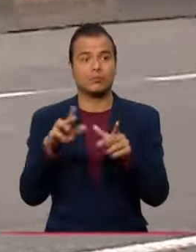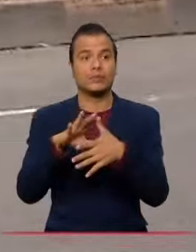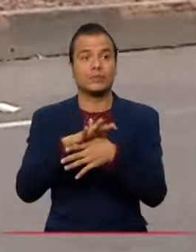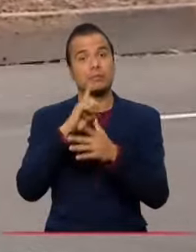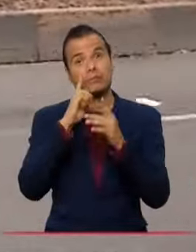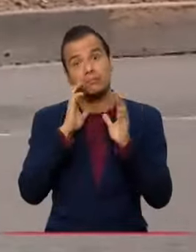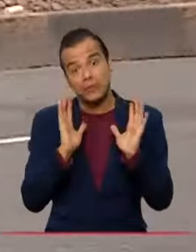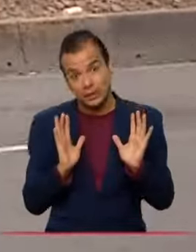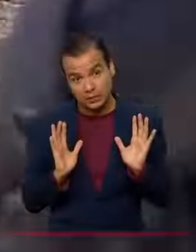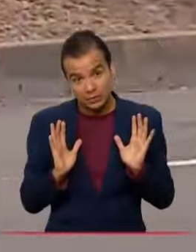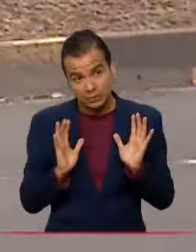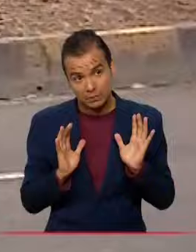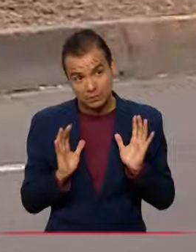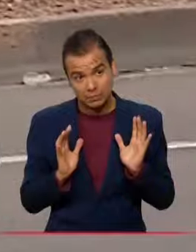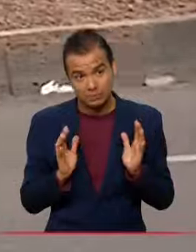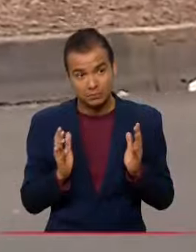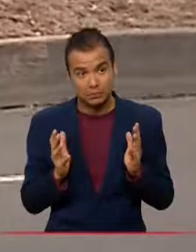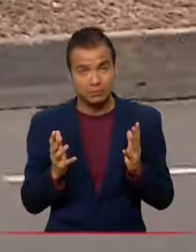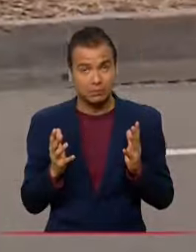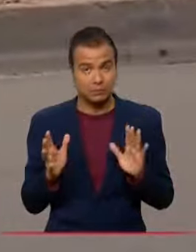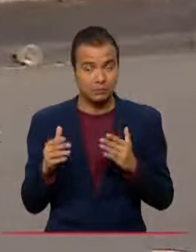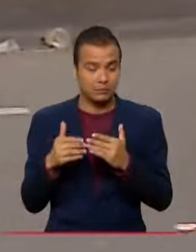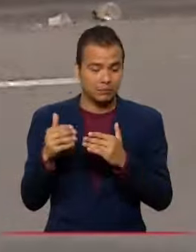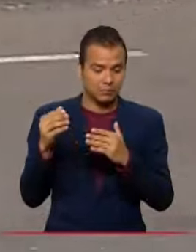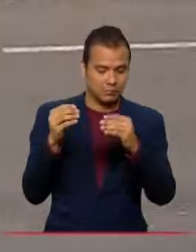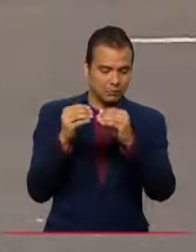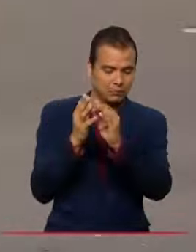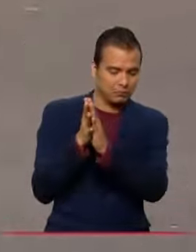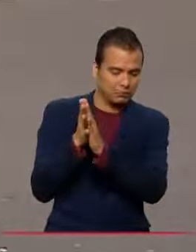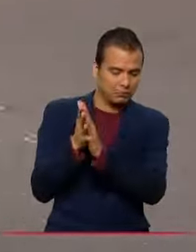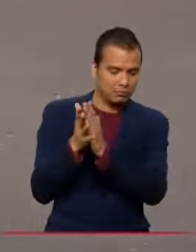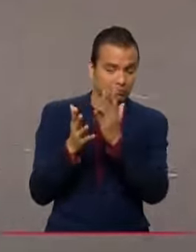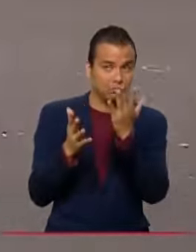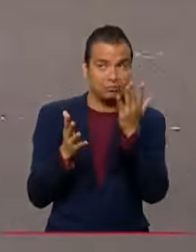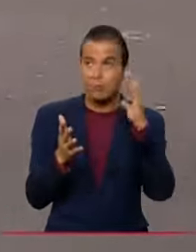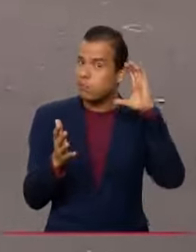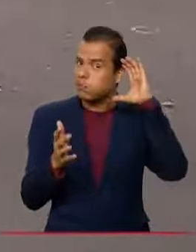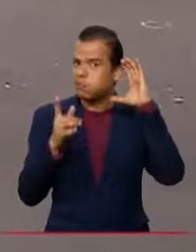Entonces vamos a ver qué sucede pues con la negociación.